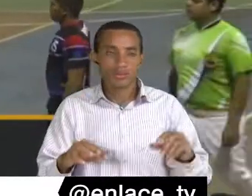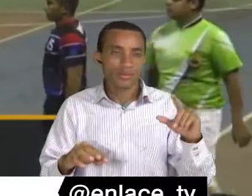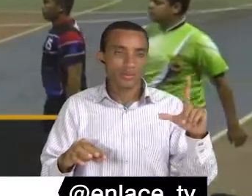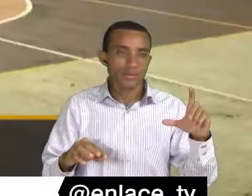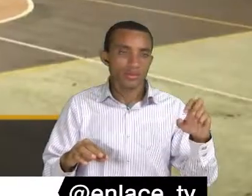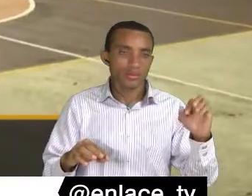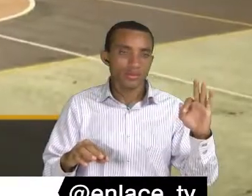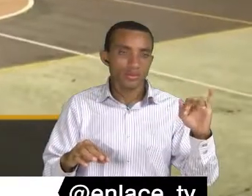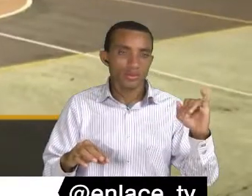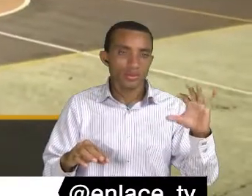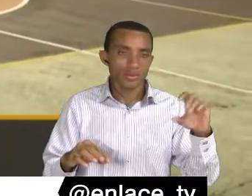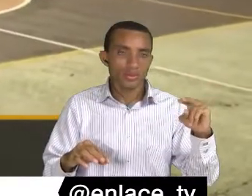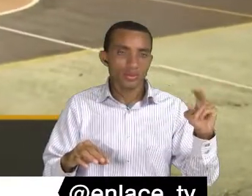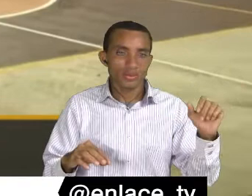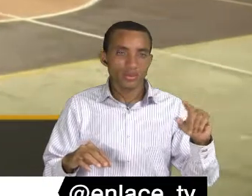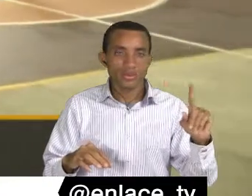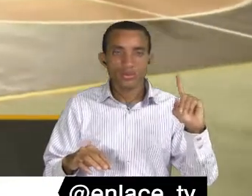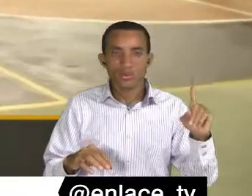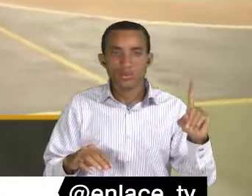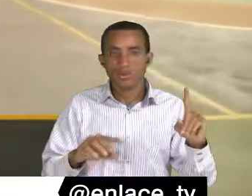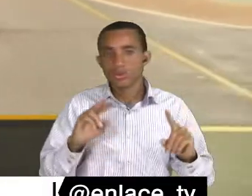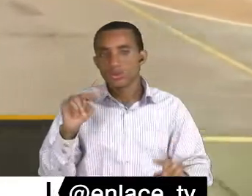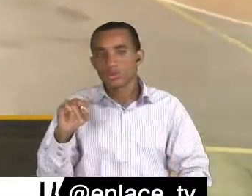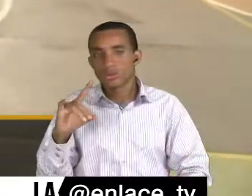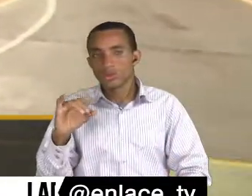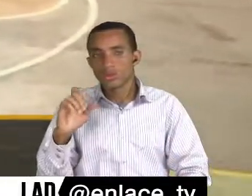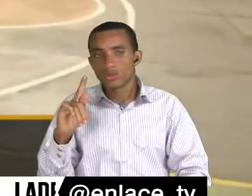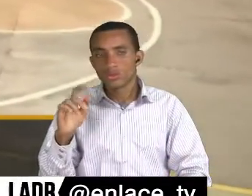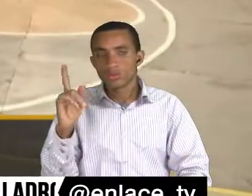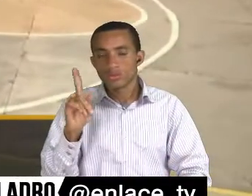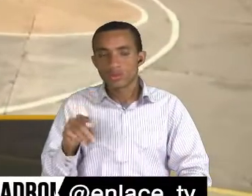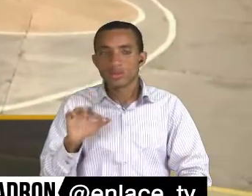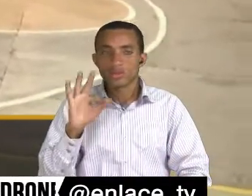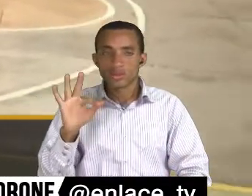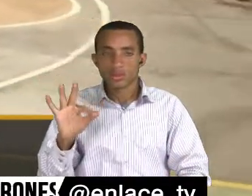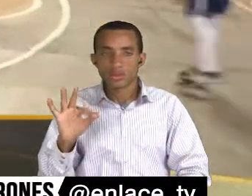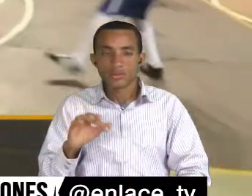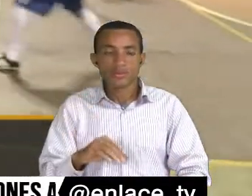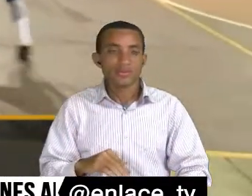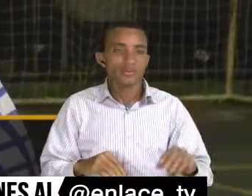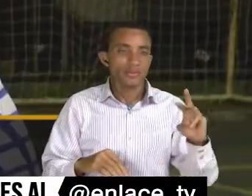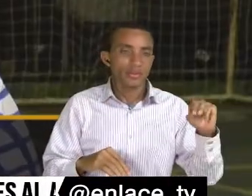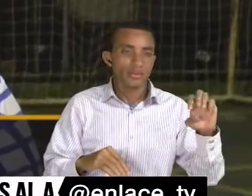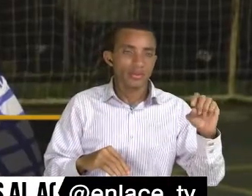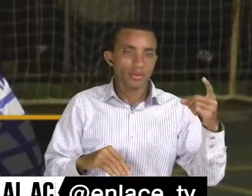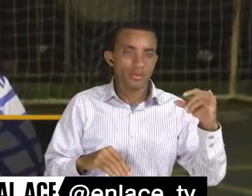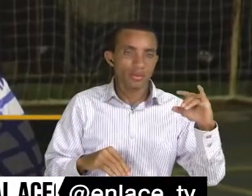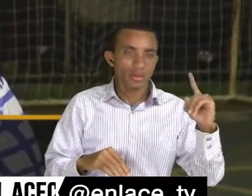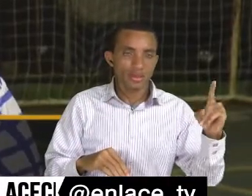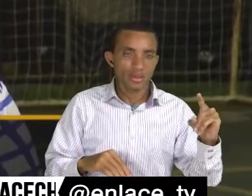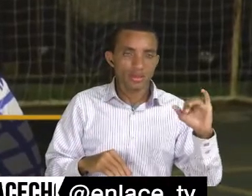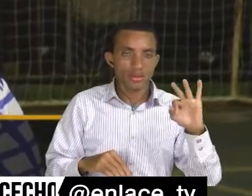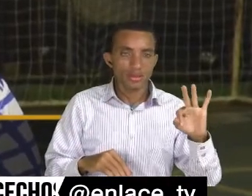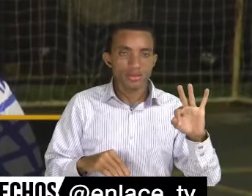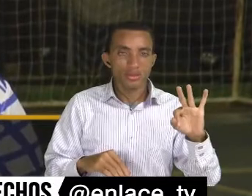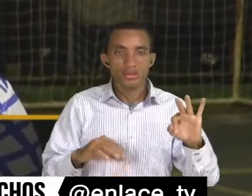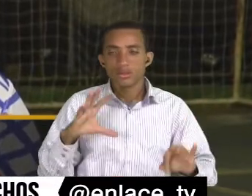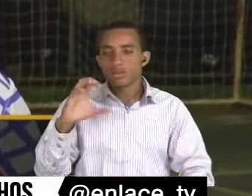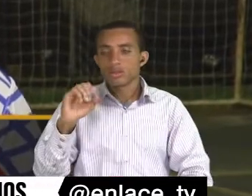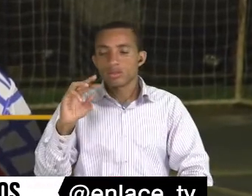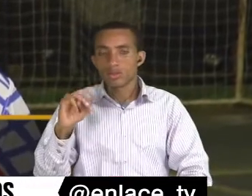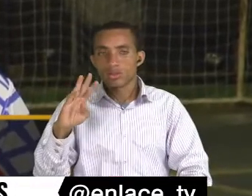0. El último partido se jugó entre Mafia del Centro 3, Combo del Indio 3. Bueno, el torneo descentralizado avanza de muy buena